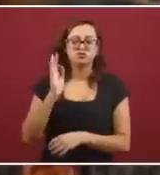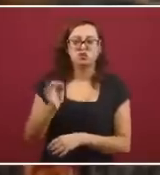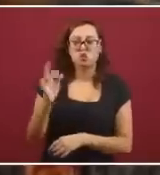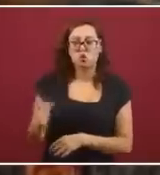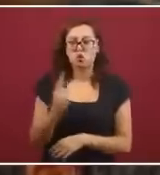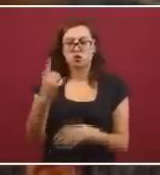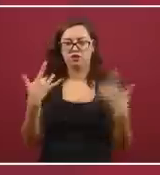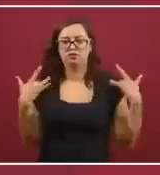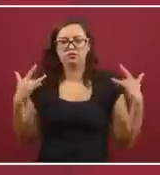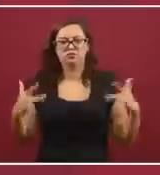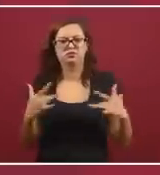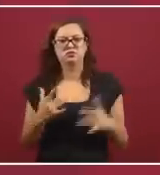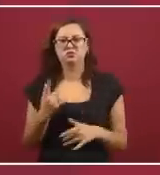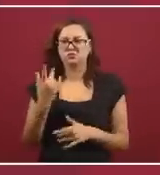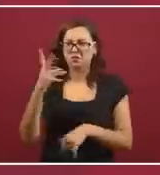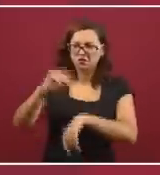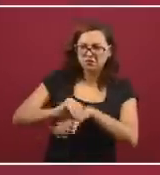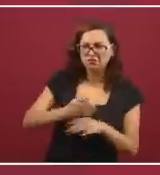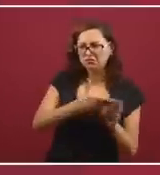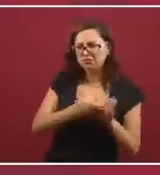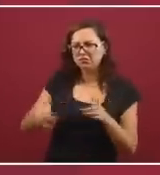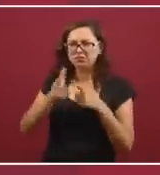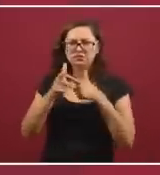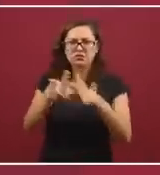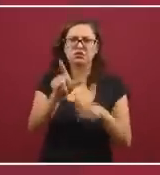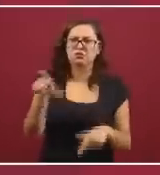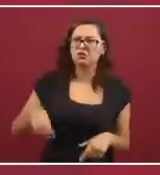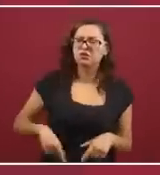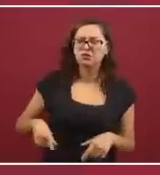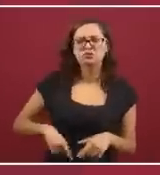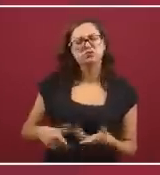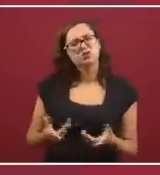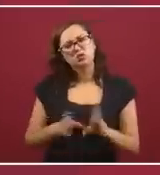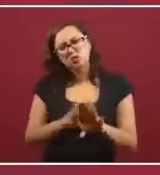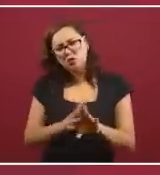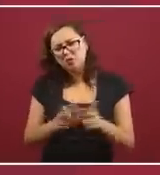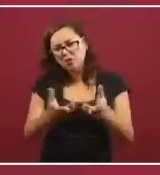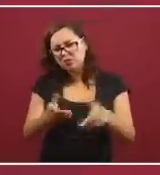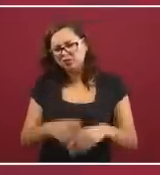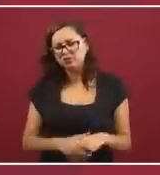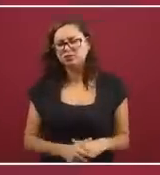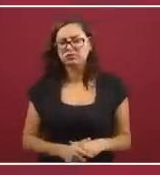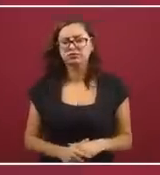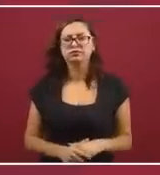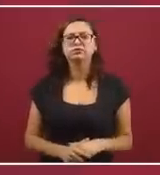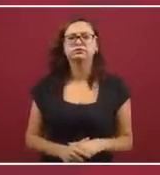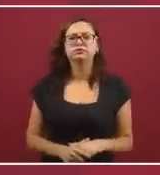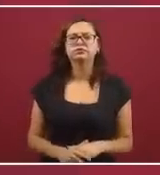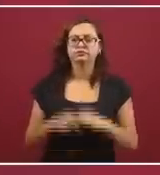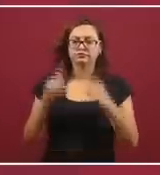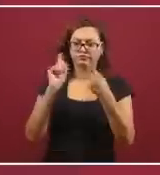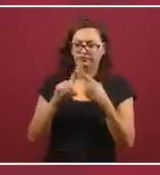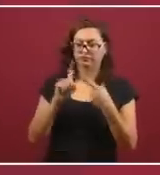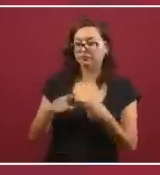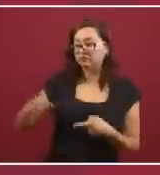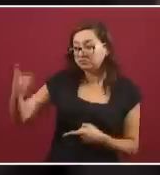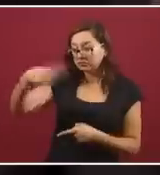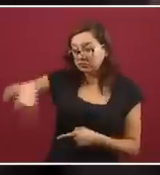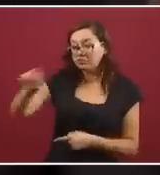abstención gracias bueno los que no acepten pues están en su derecho